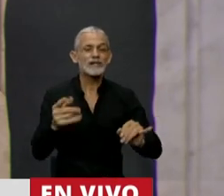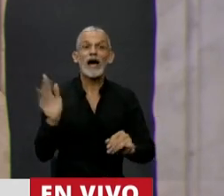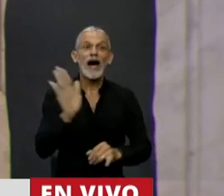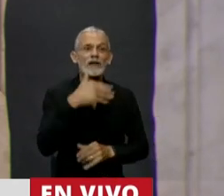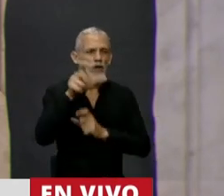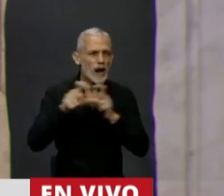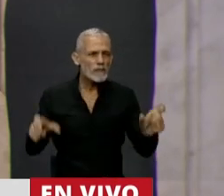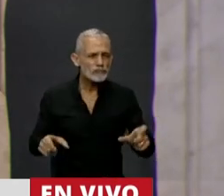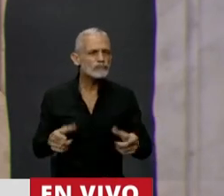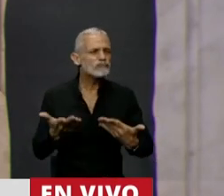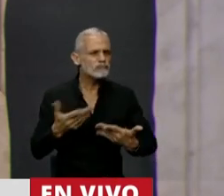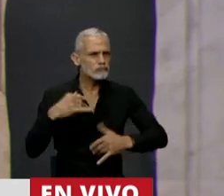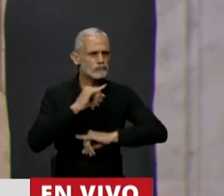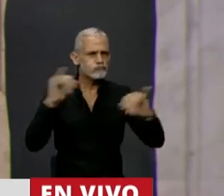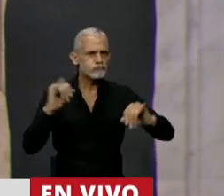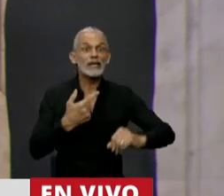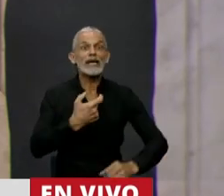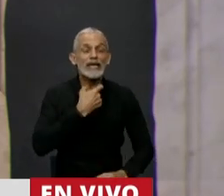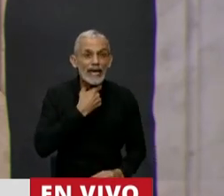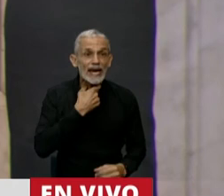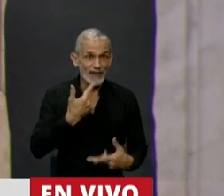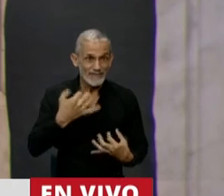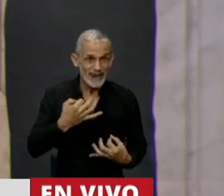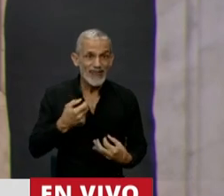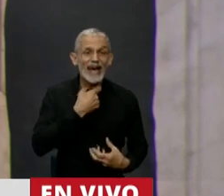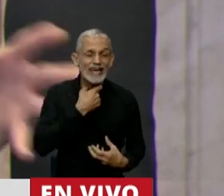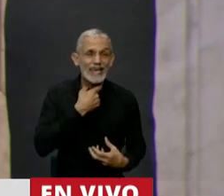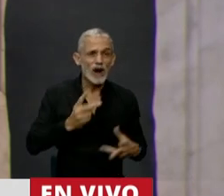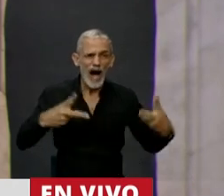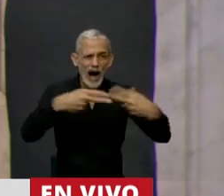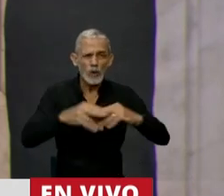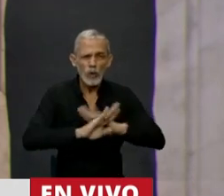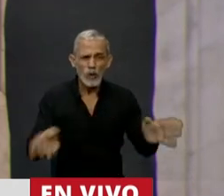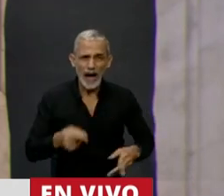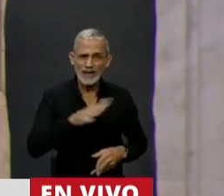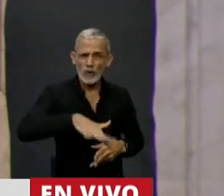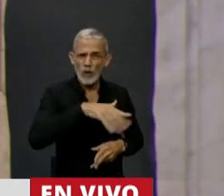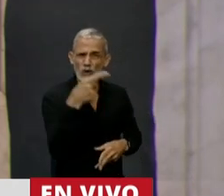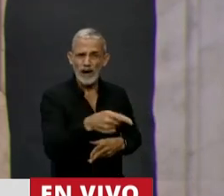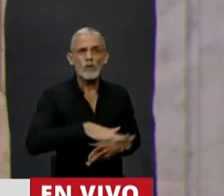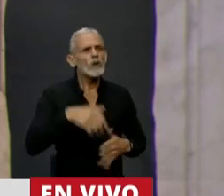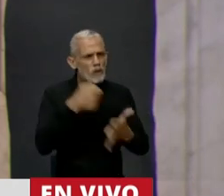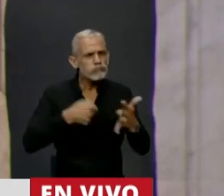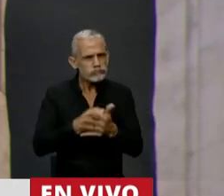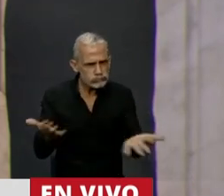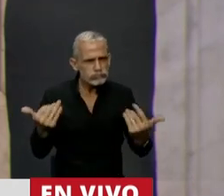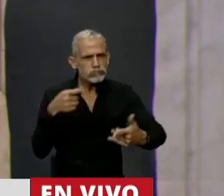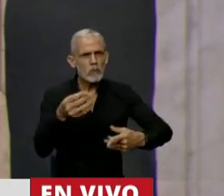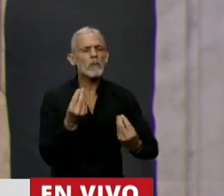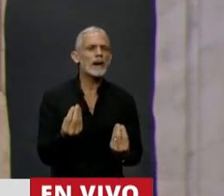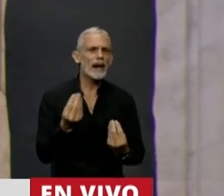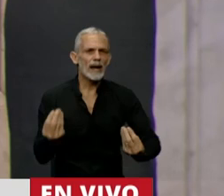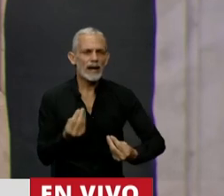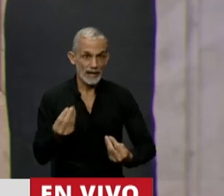todas aquellas personas que verdaderamente quieran terminar con este ajuste contra el pueblo trabajador, a que peleen para